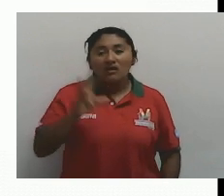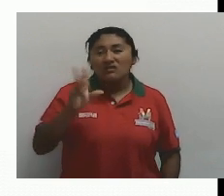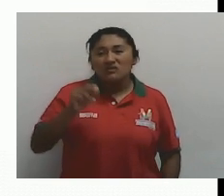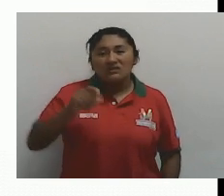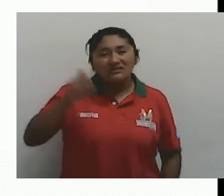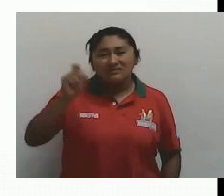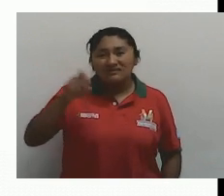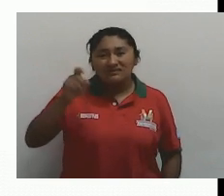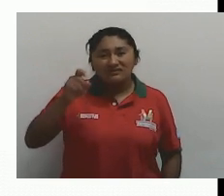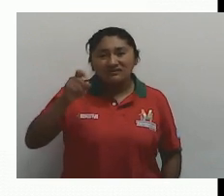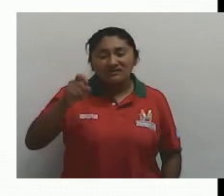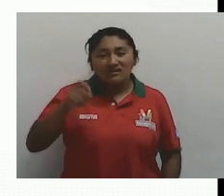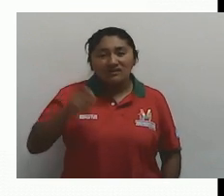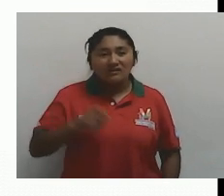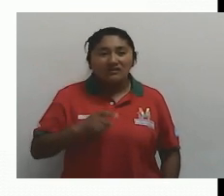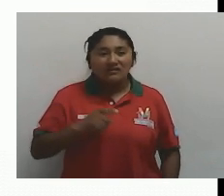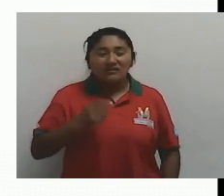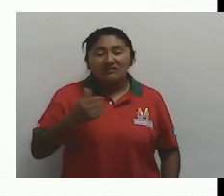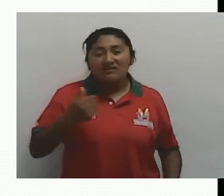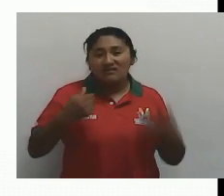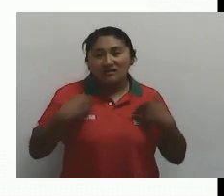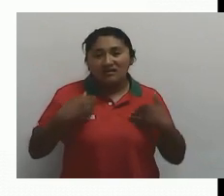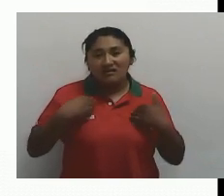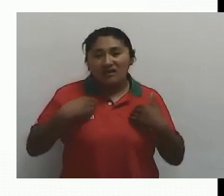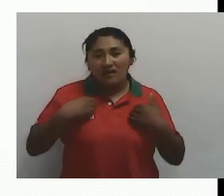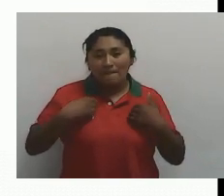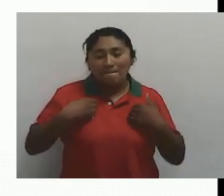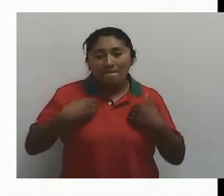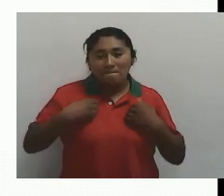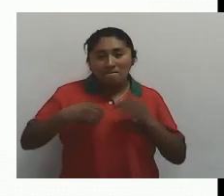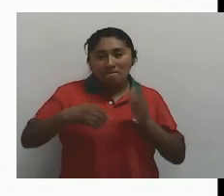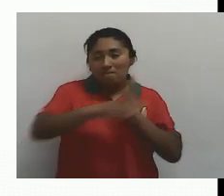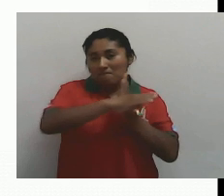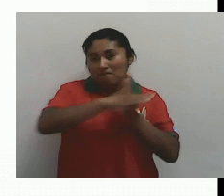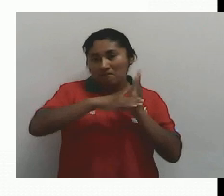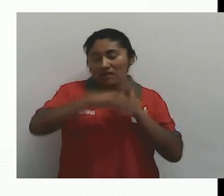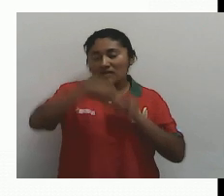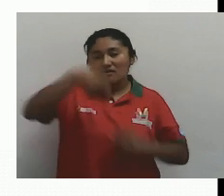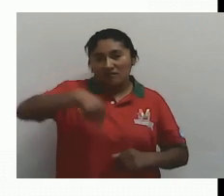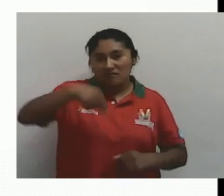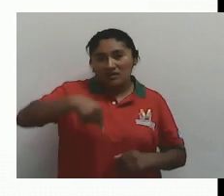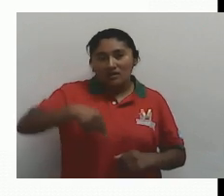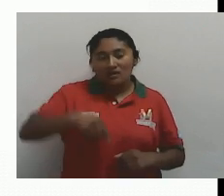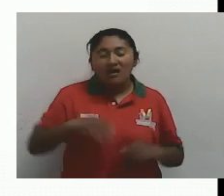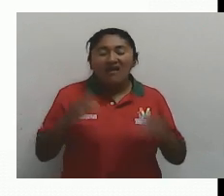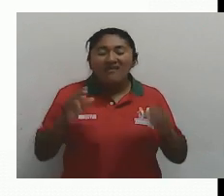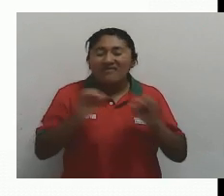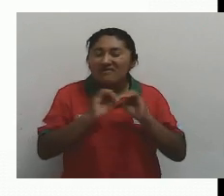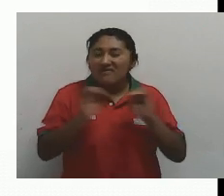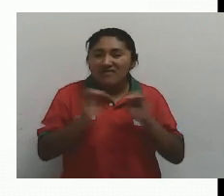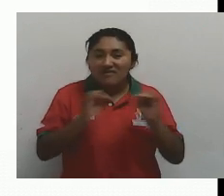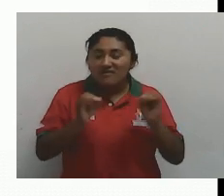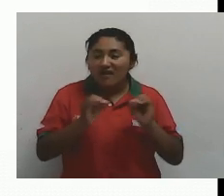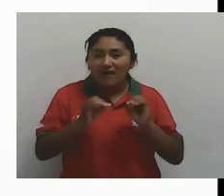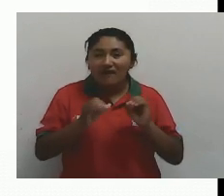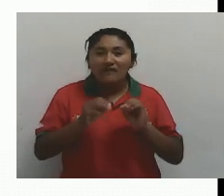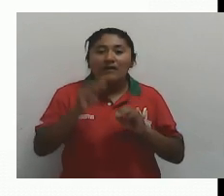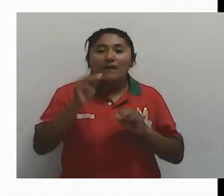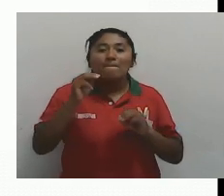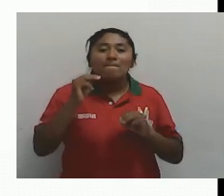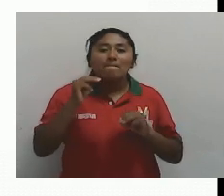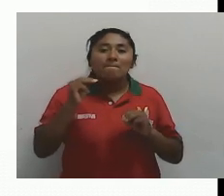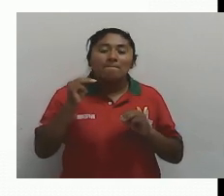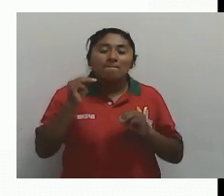media pierna, son las normales. Lo que sí no debe haber es nada metálico en la malla, no debe haber cierres,